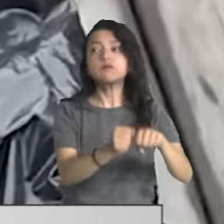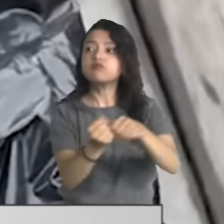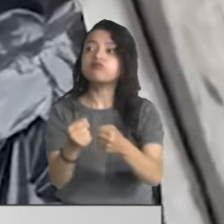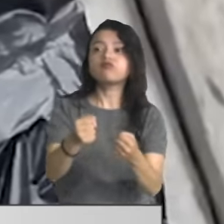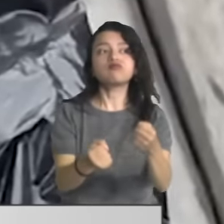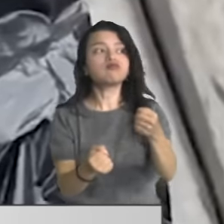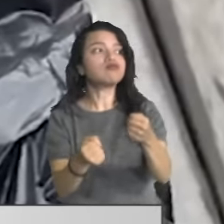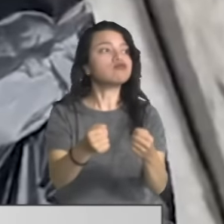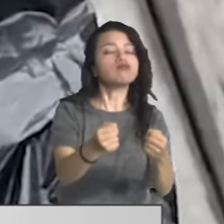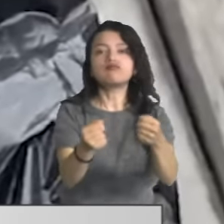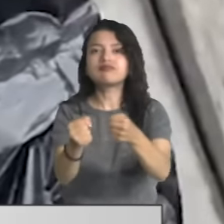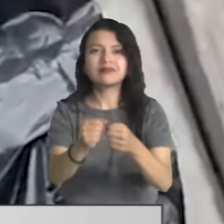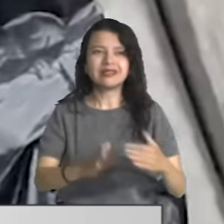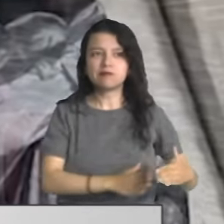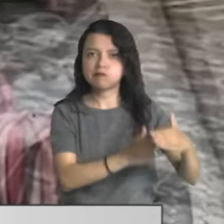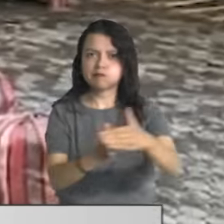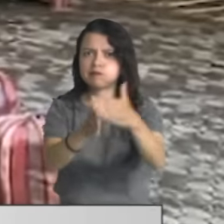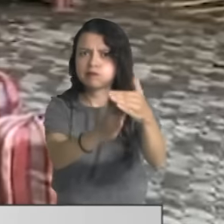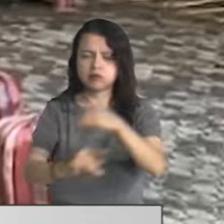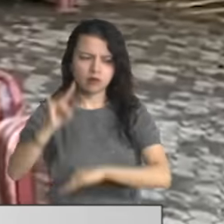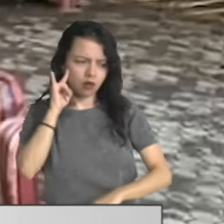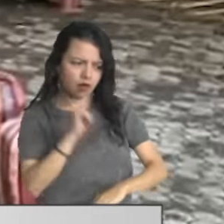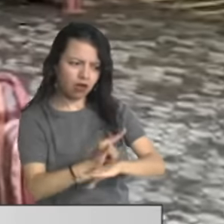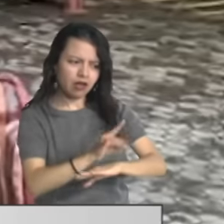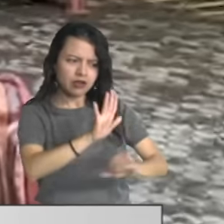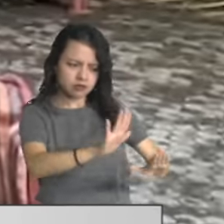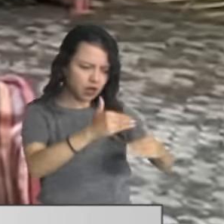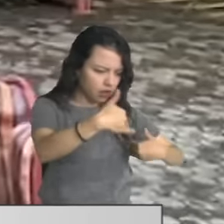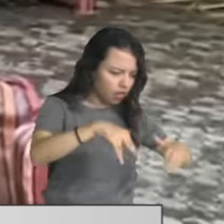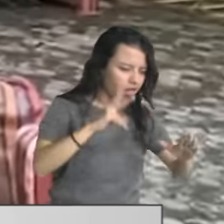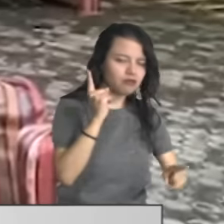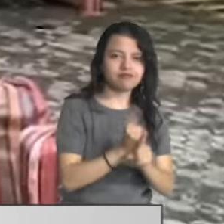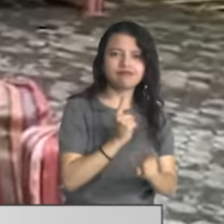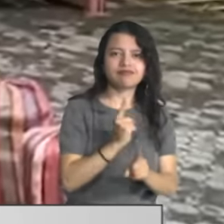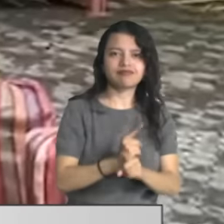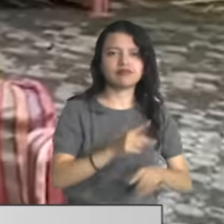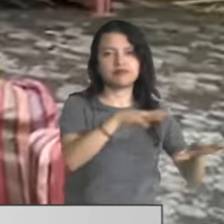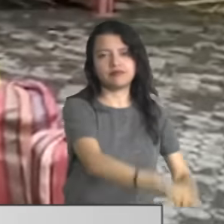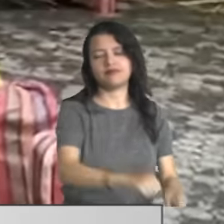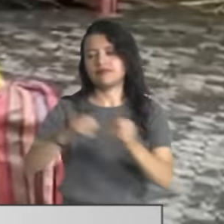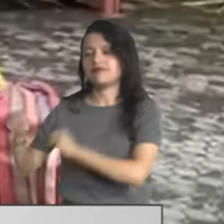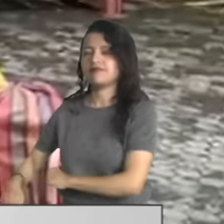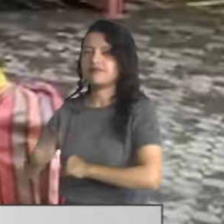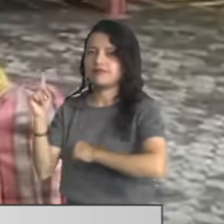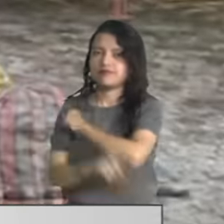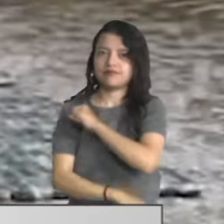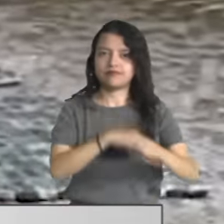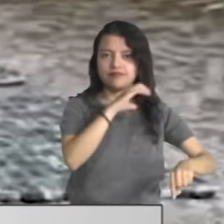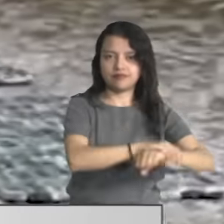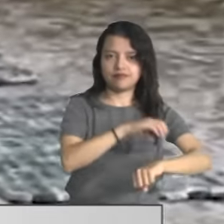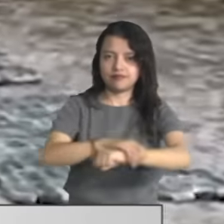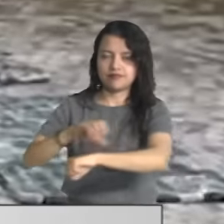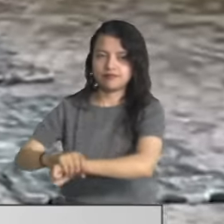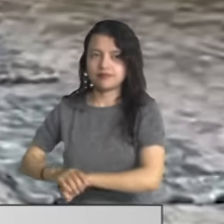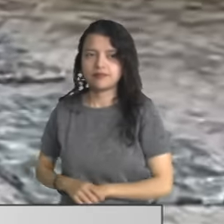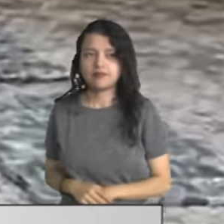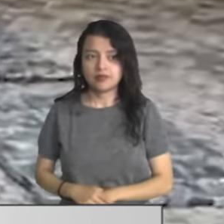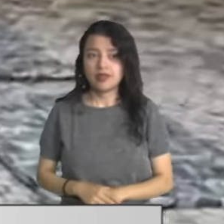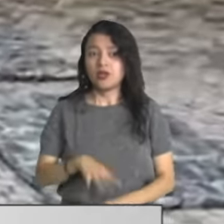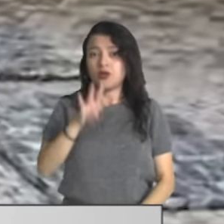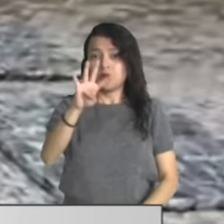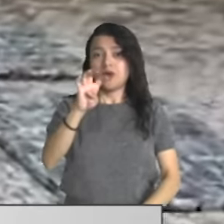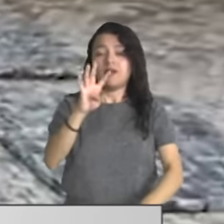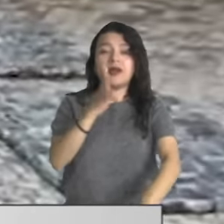grupos narcotraficantes se evitó que más de 9,3 millones de dólares ingresaran a las finanzas de estos grupos criminales, además de que se evitó